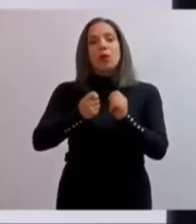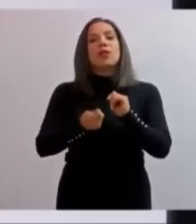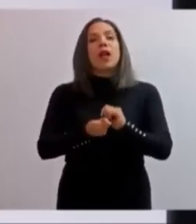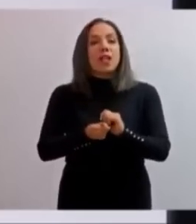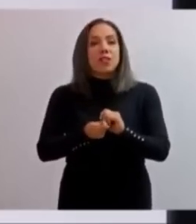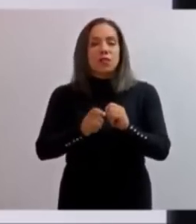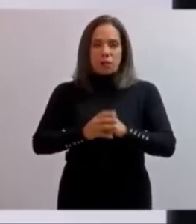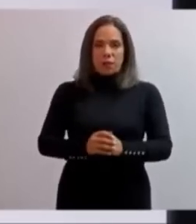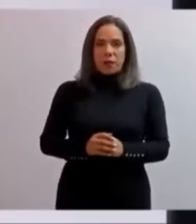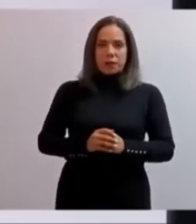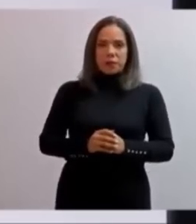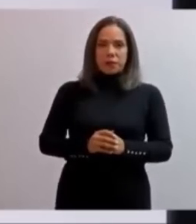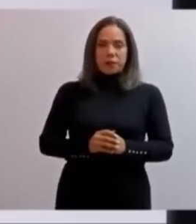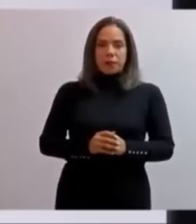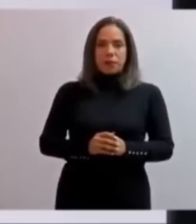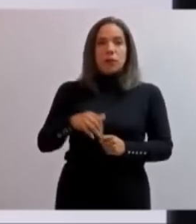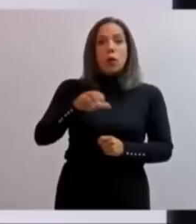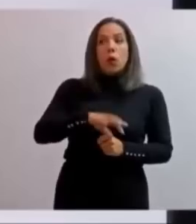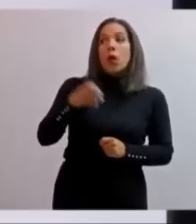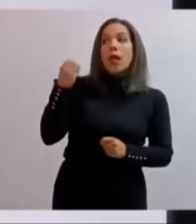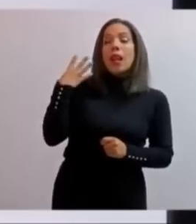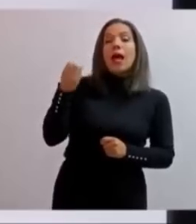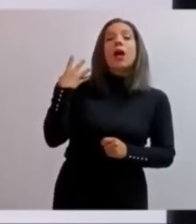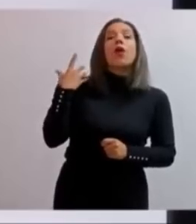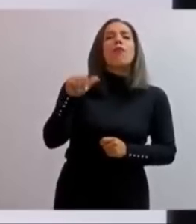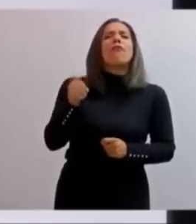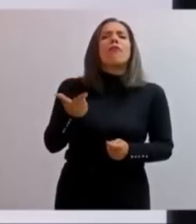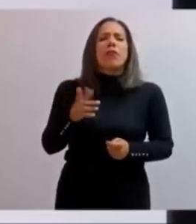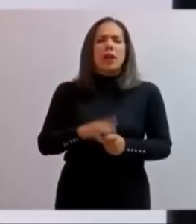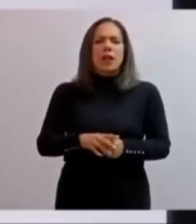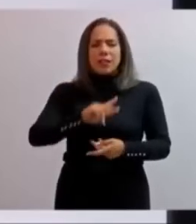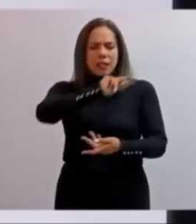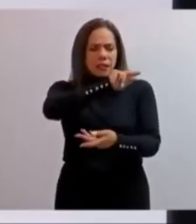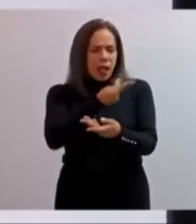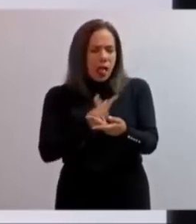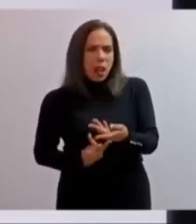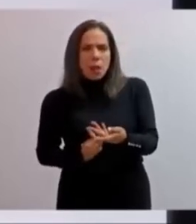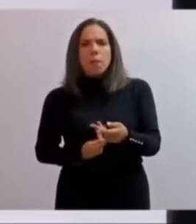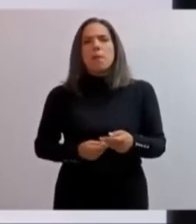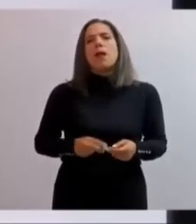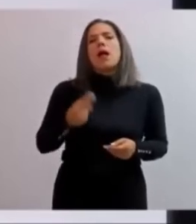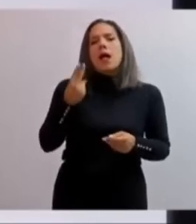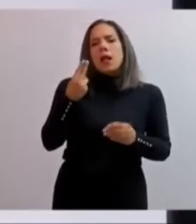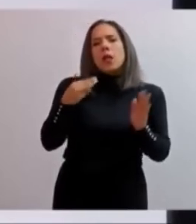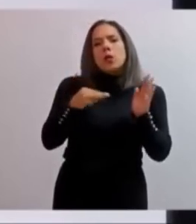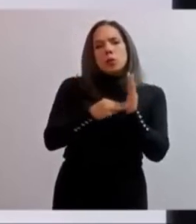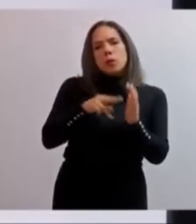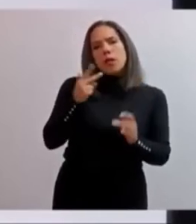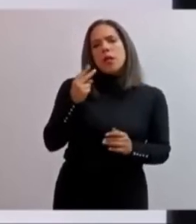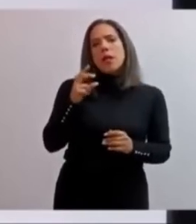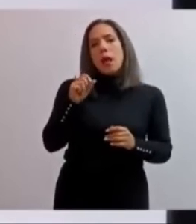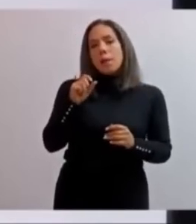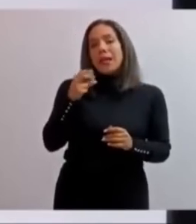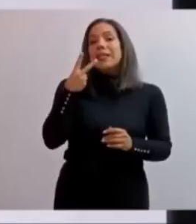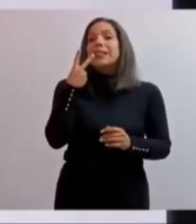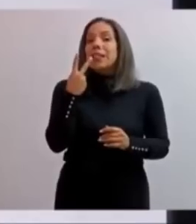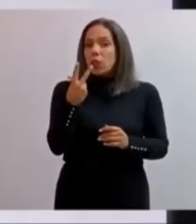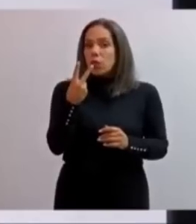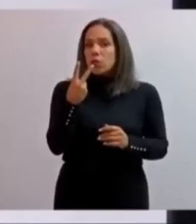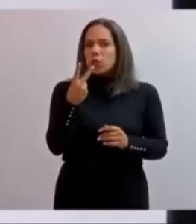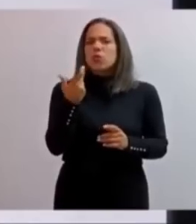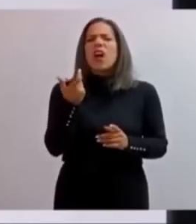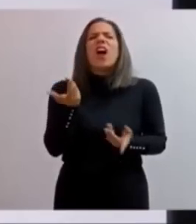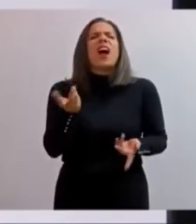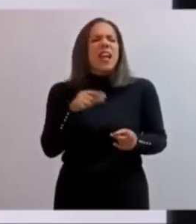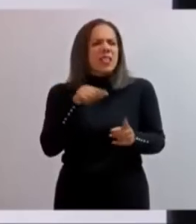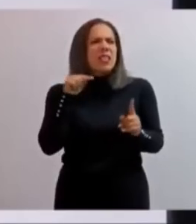La conferencia del día de hoy nos ofrece la perspectiva del Plan de Estudio 2022, en el que se delinea la educación a